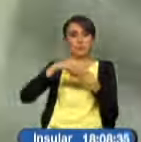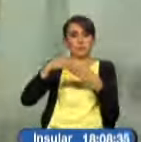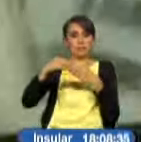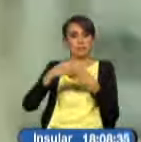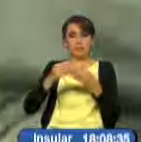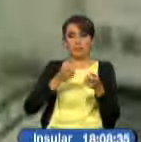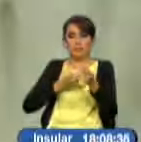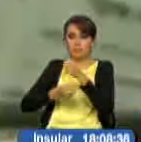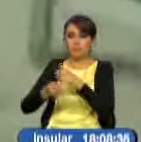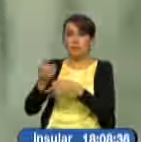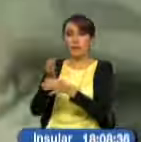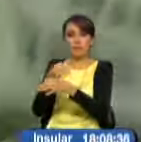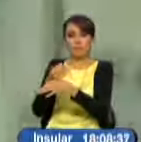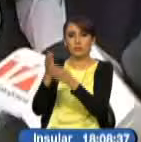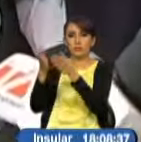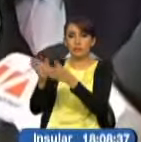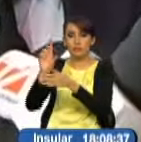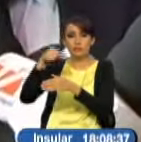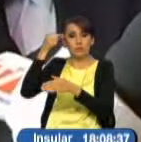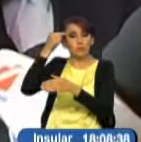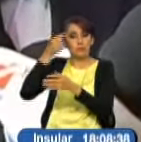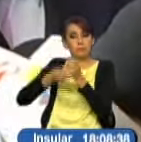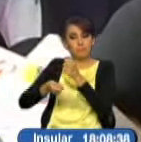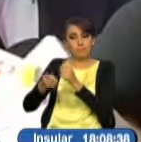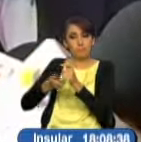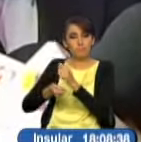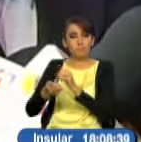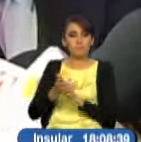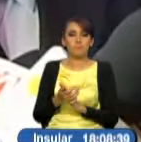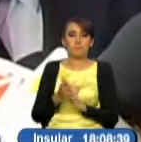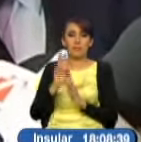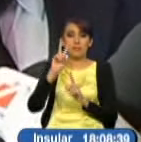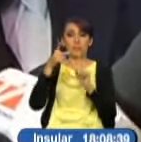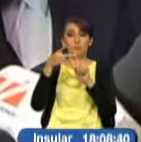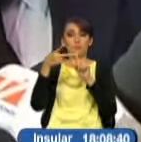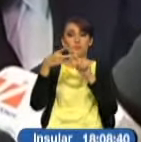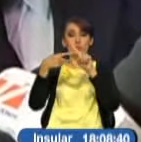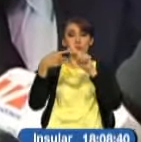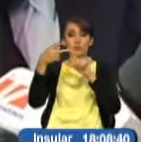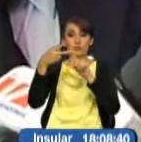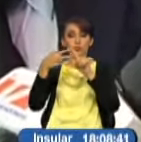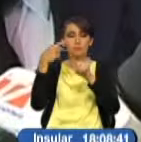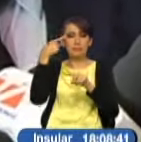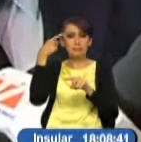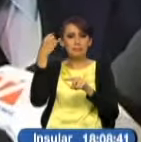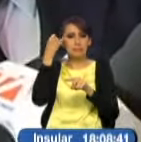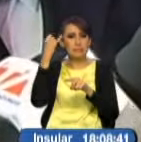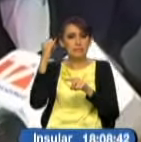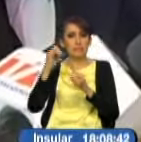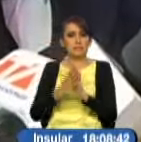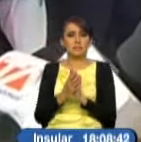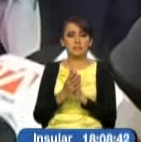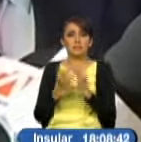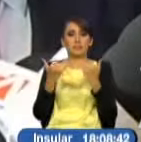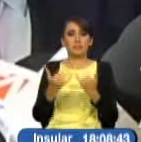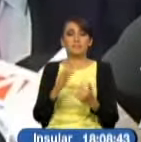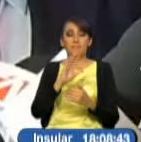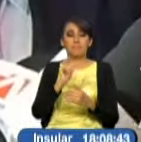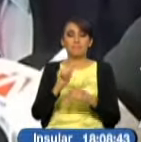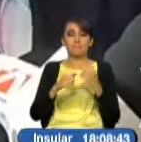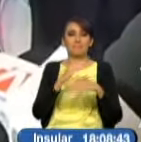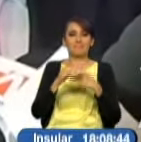a funcionarios de gobierno. Tendríamos esos dos puntos de partida para fijar esas indemnizaciones y por